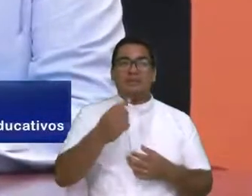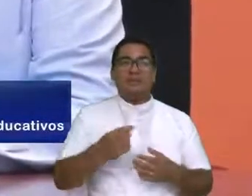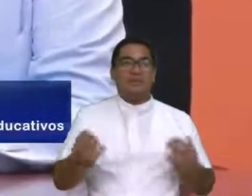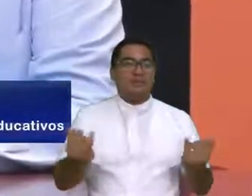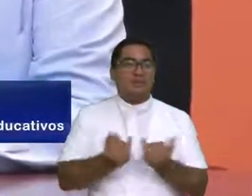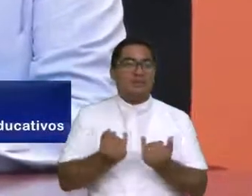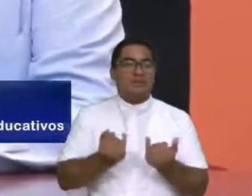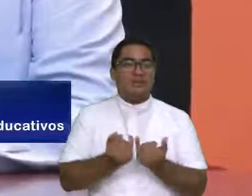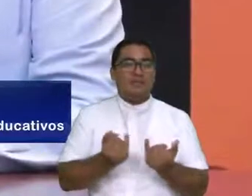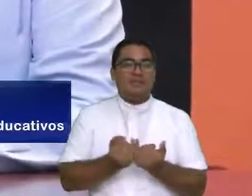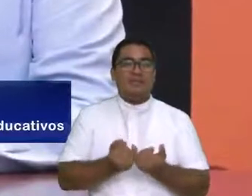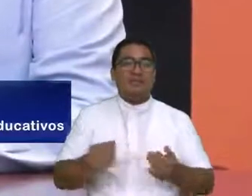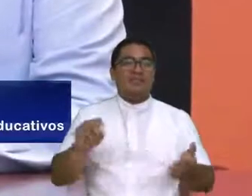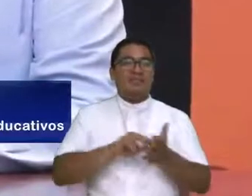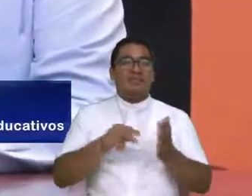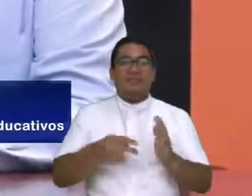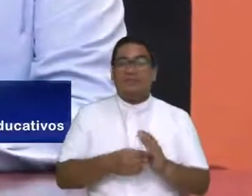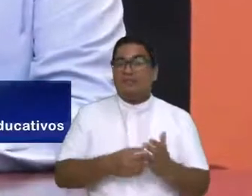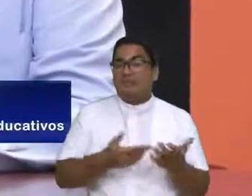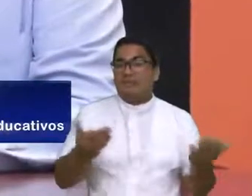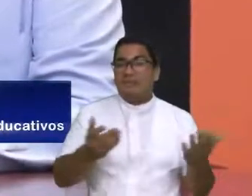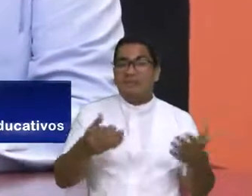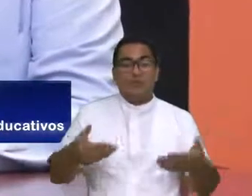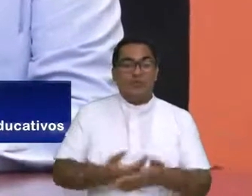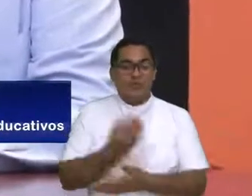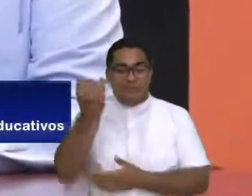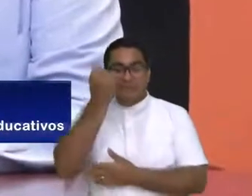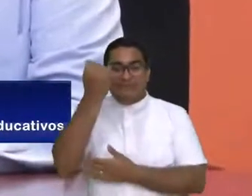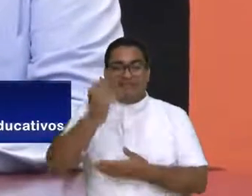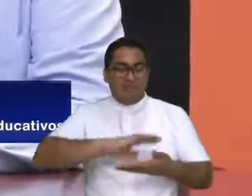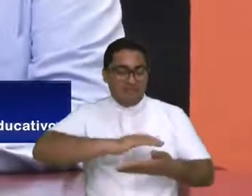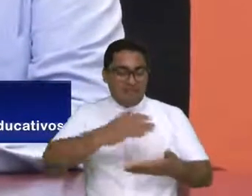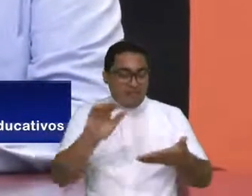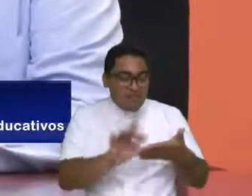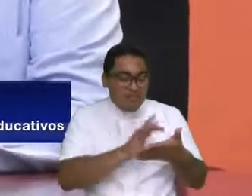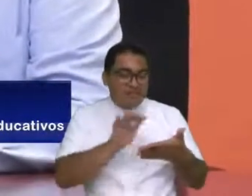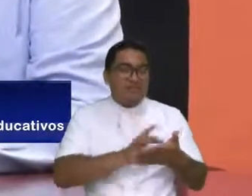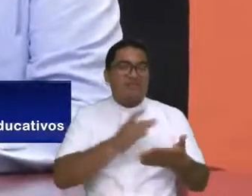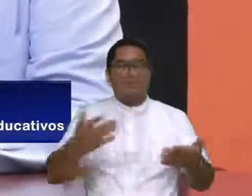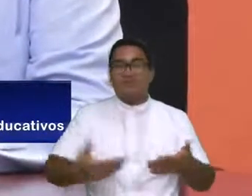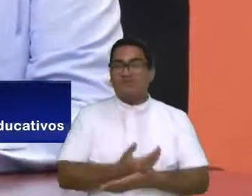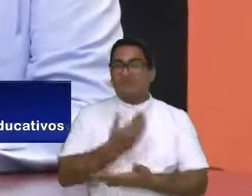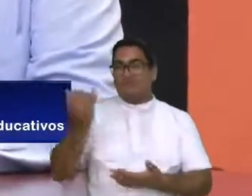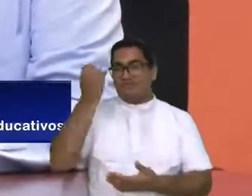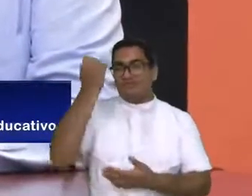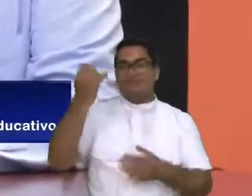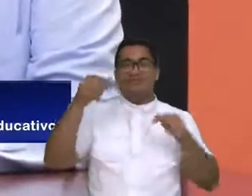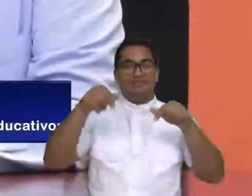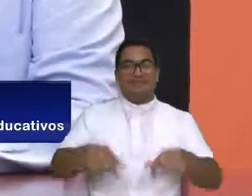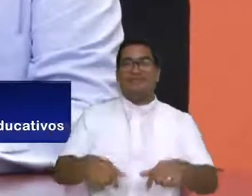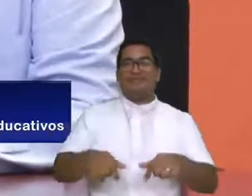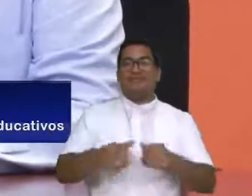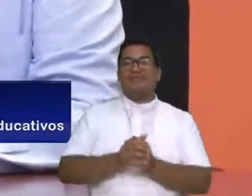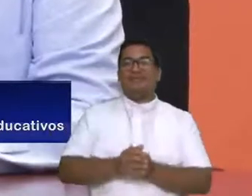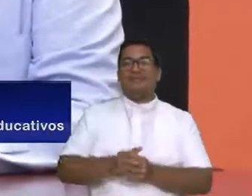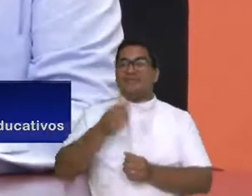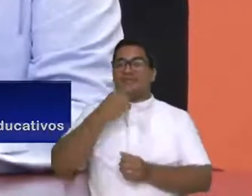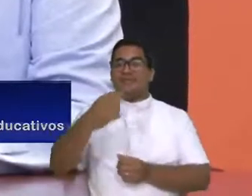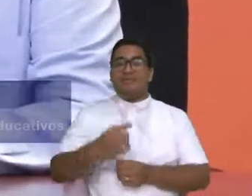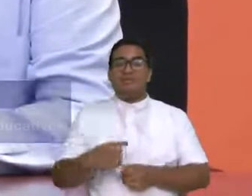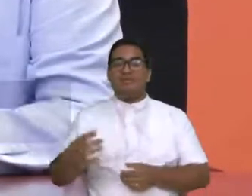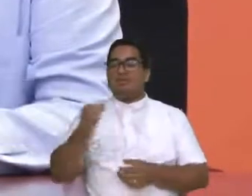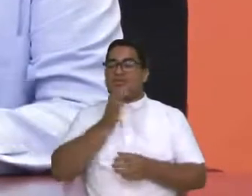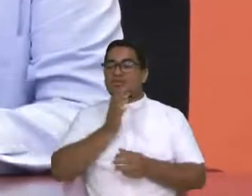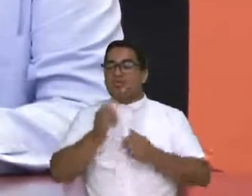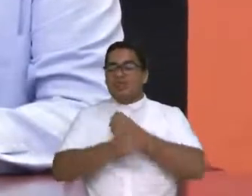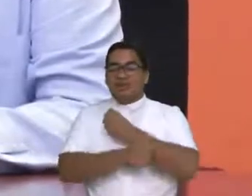docentes puedan utilizar tecnología. Estamos frente a una generación nativa digital. No aprende solo